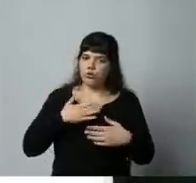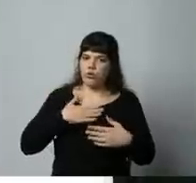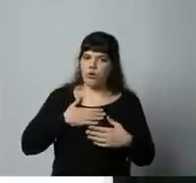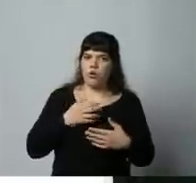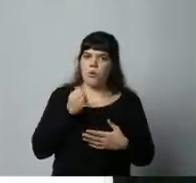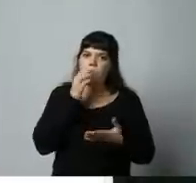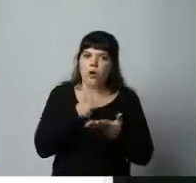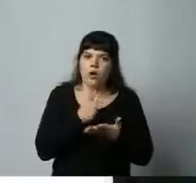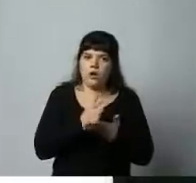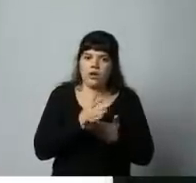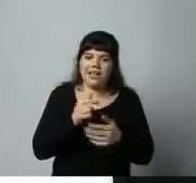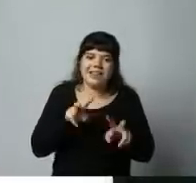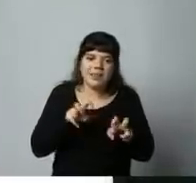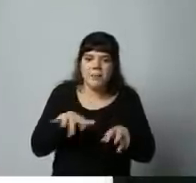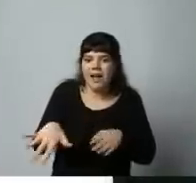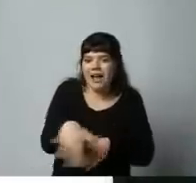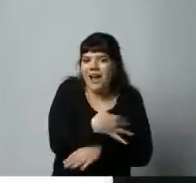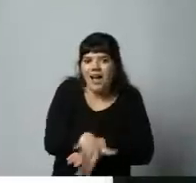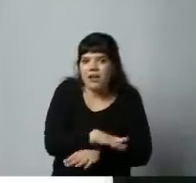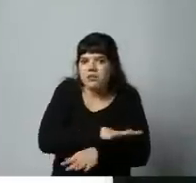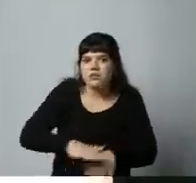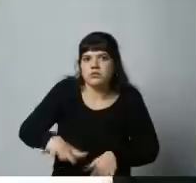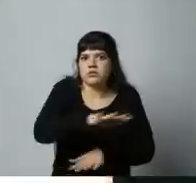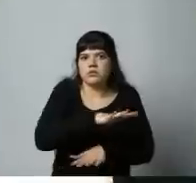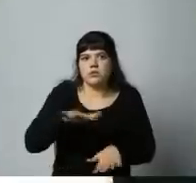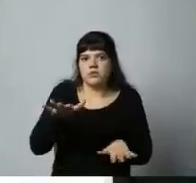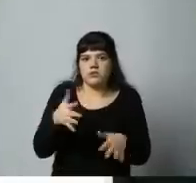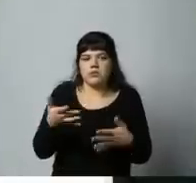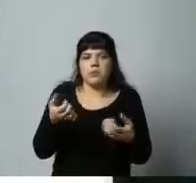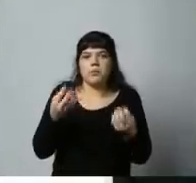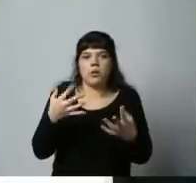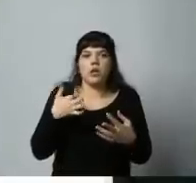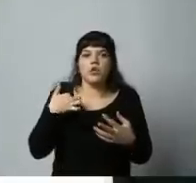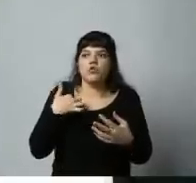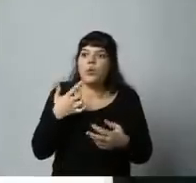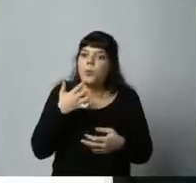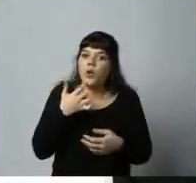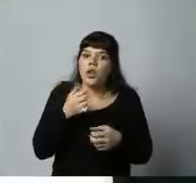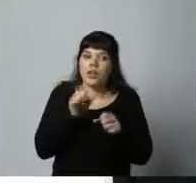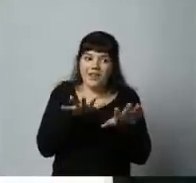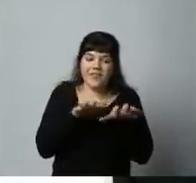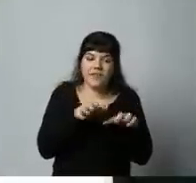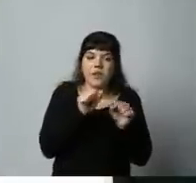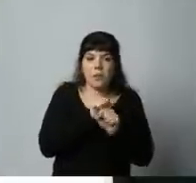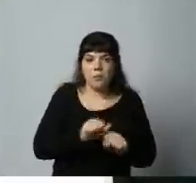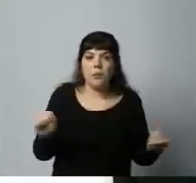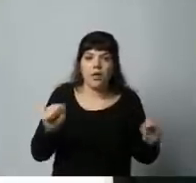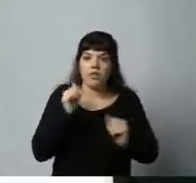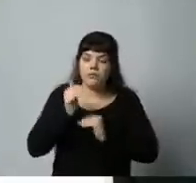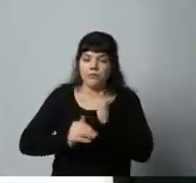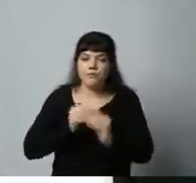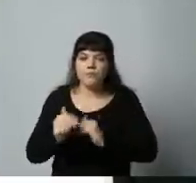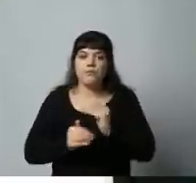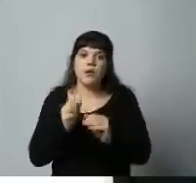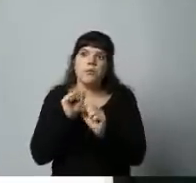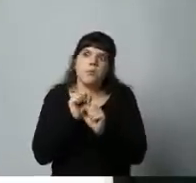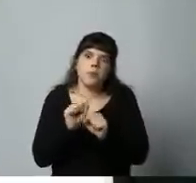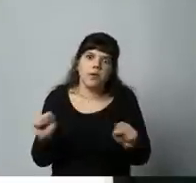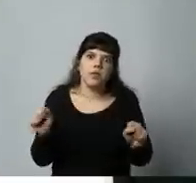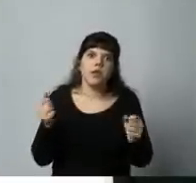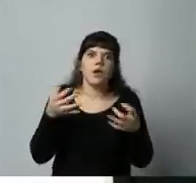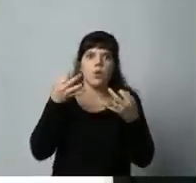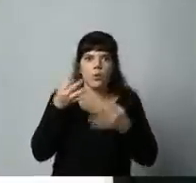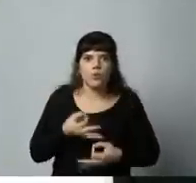el suelo urbano para que justamente estas políticas habitacionales se puedan desarrollar puedan